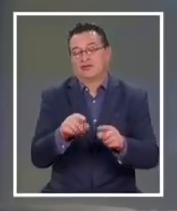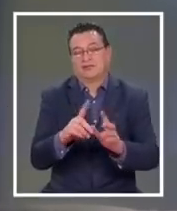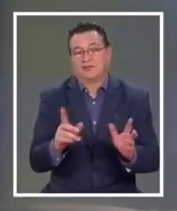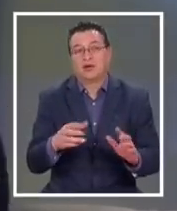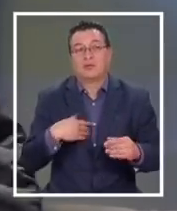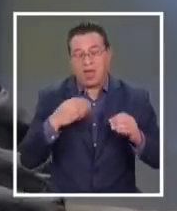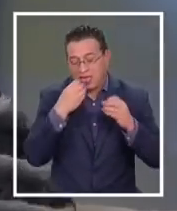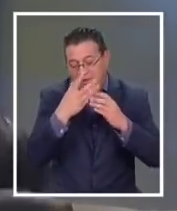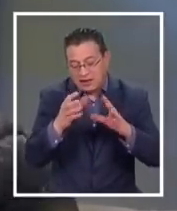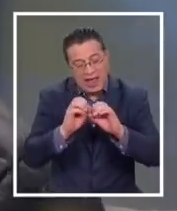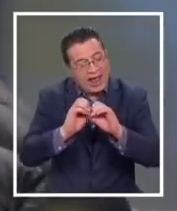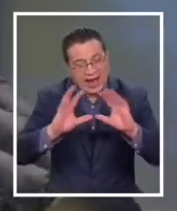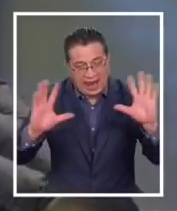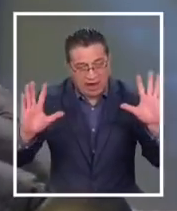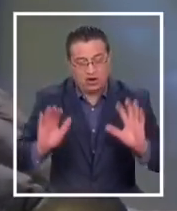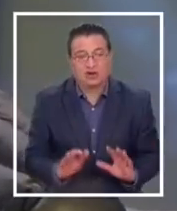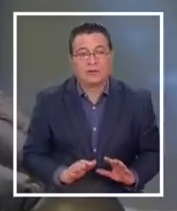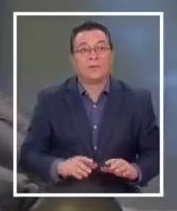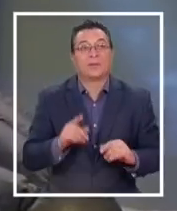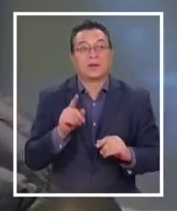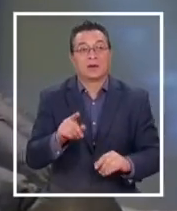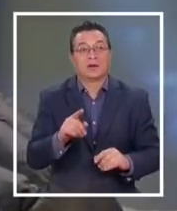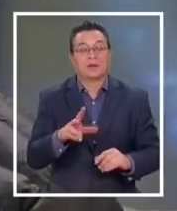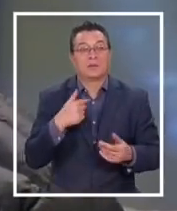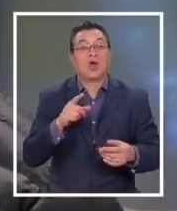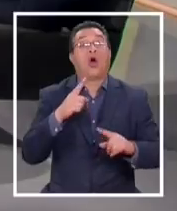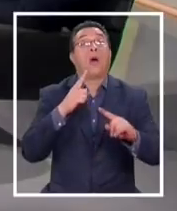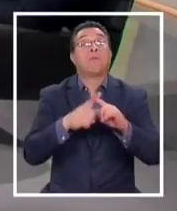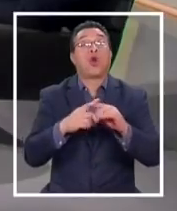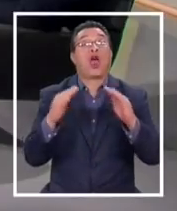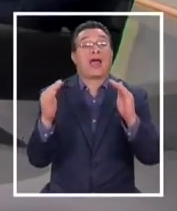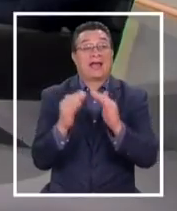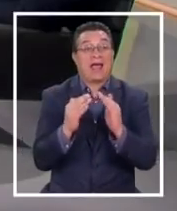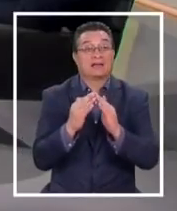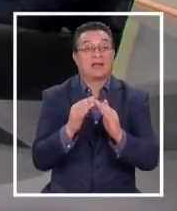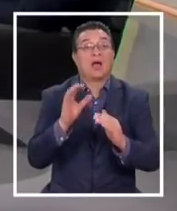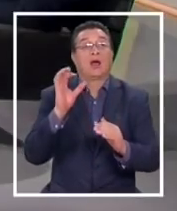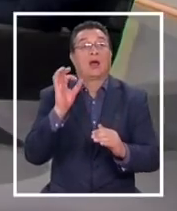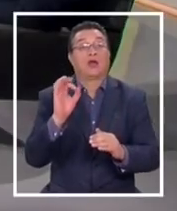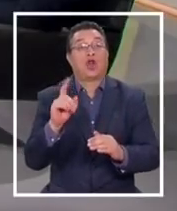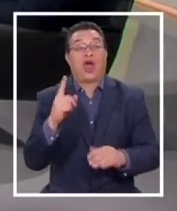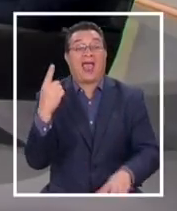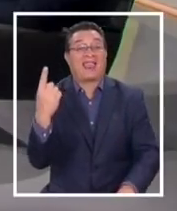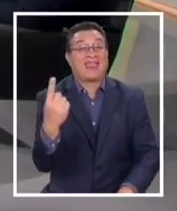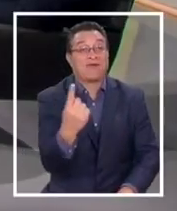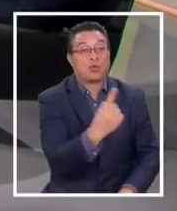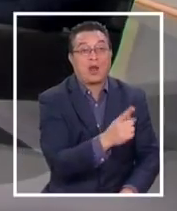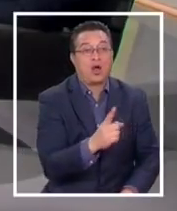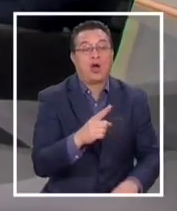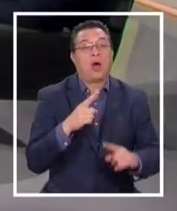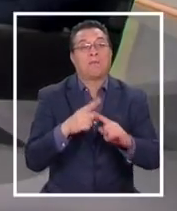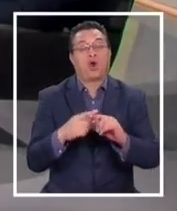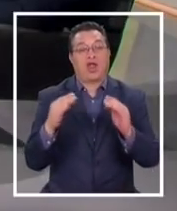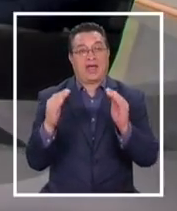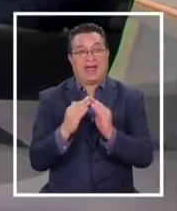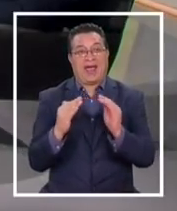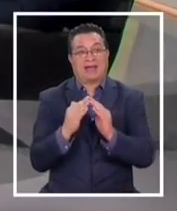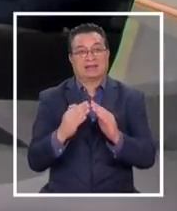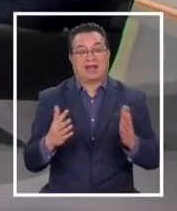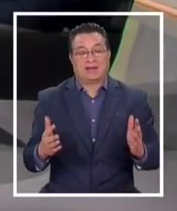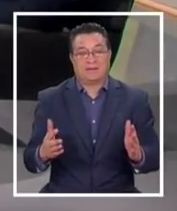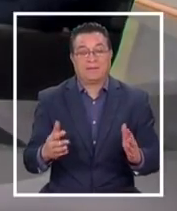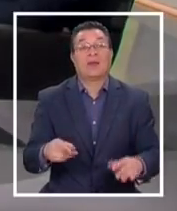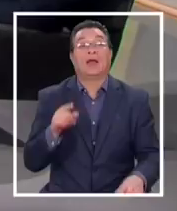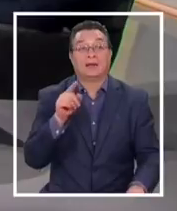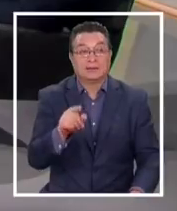para hacerlo clarito. Importante. ¿Ya? Pero eso era por hogares, ¿eh? No era individual. Por hogar. Sí, pero hogar. Eso es la letra chica. Claro. Pero te